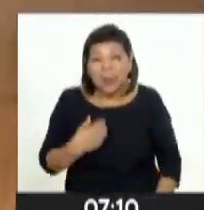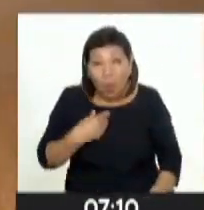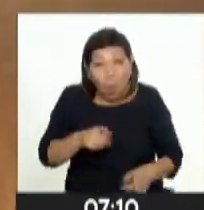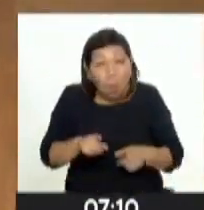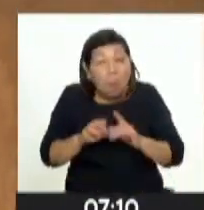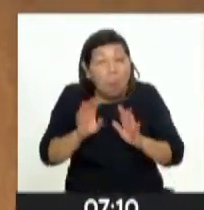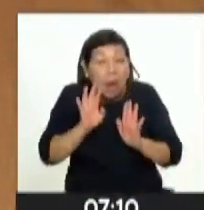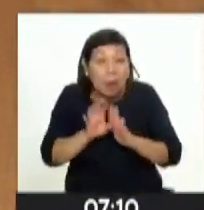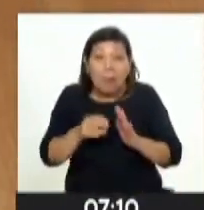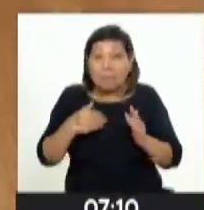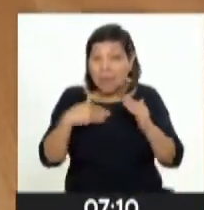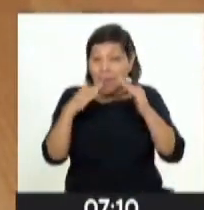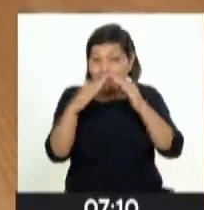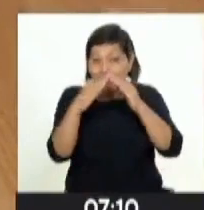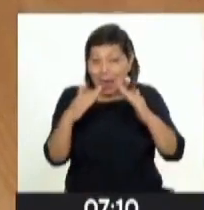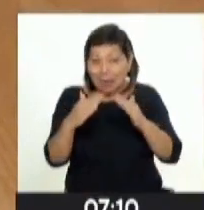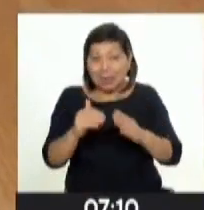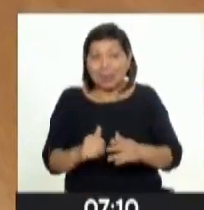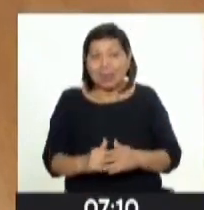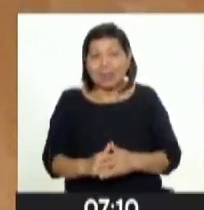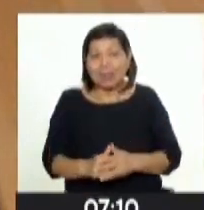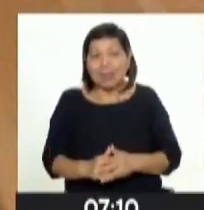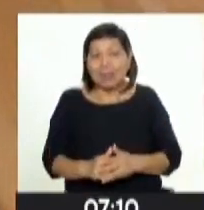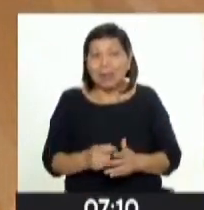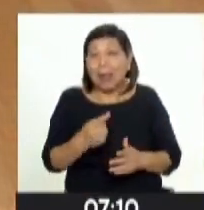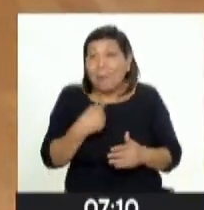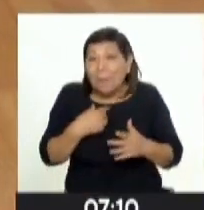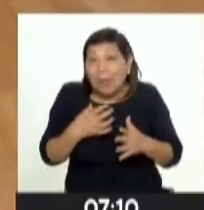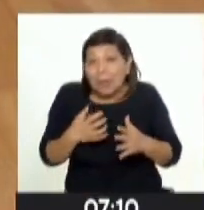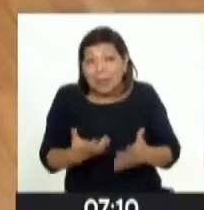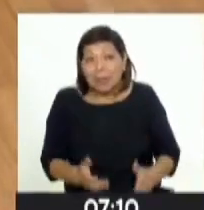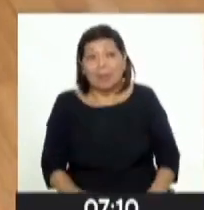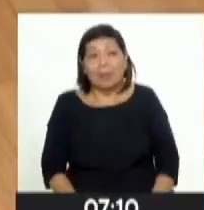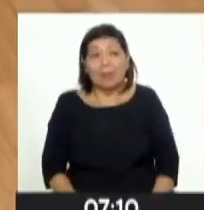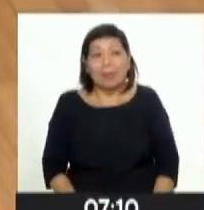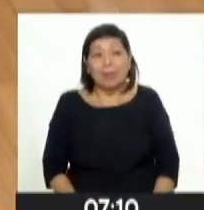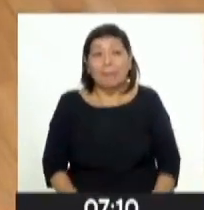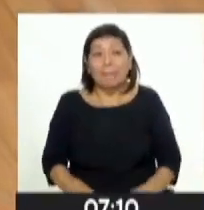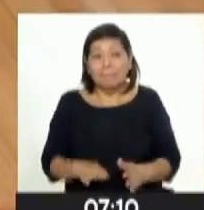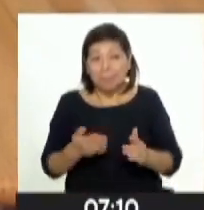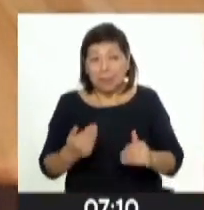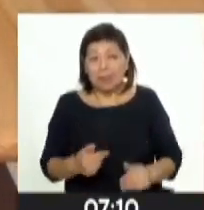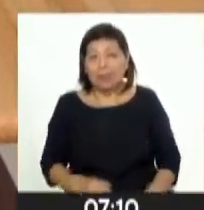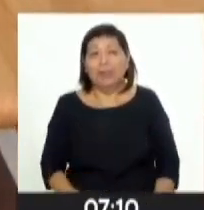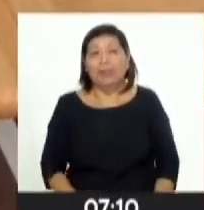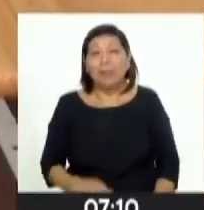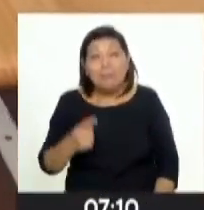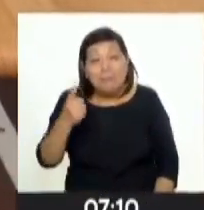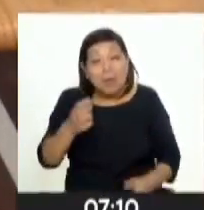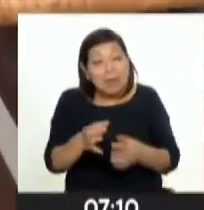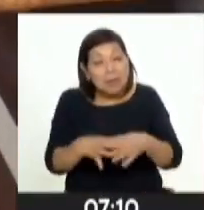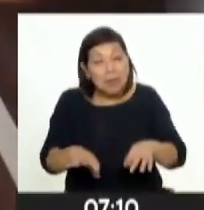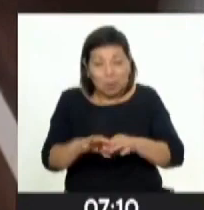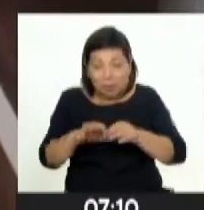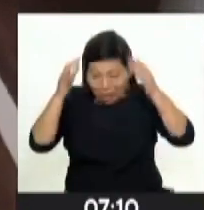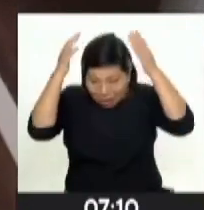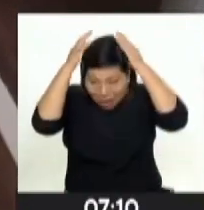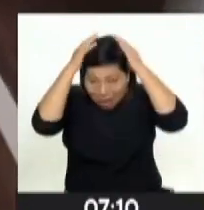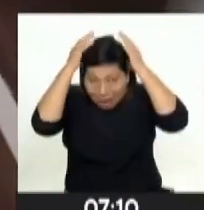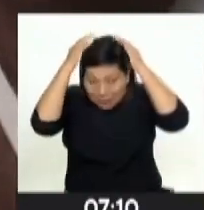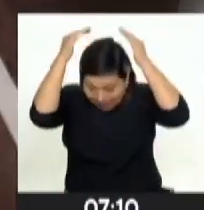agacharte, o arrodillarme o sentarme, la posición que a mí se me acomode a no perder el equilibrio, cubrirme la cabeza y